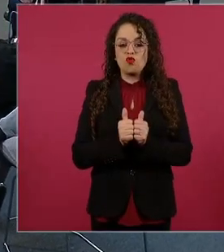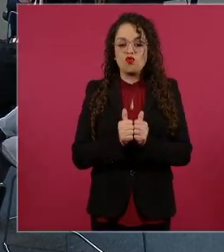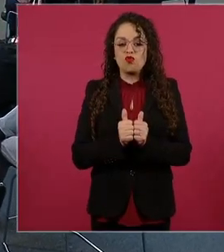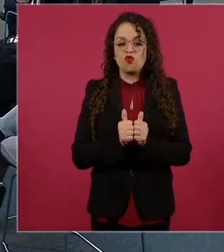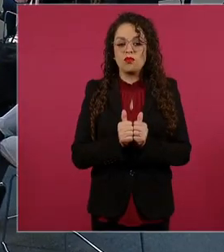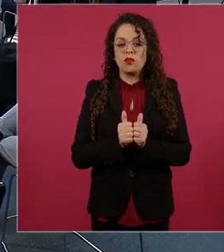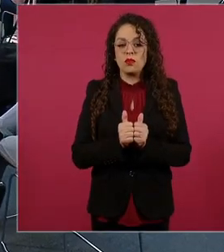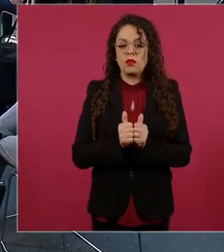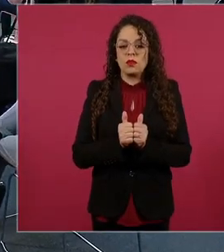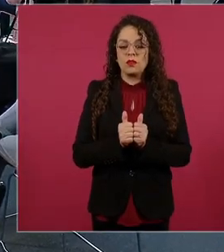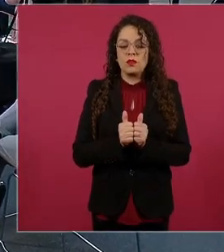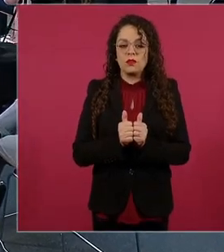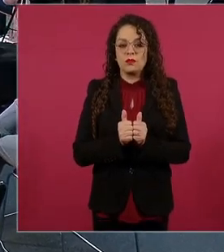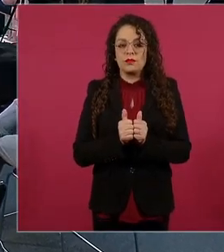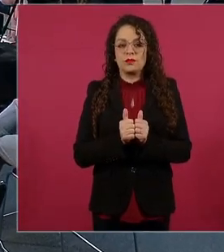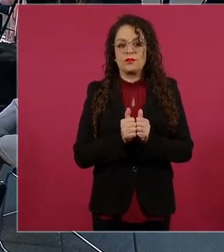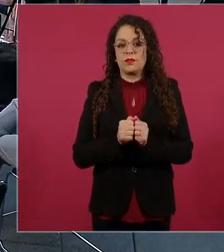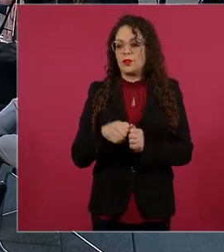seguidores